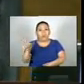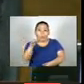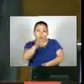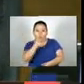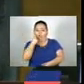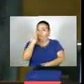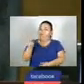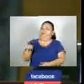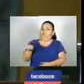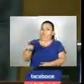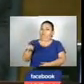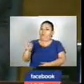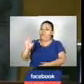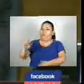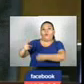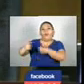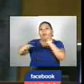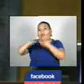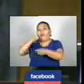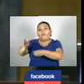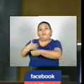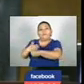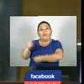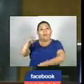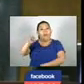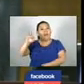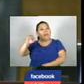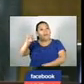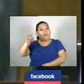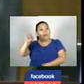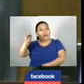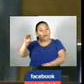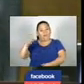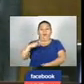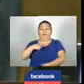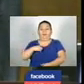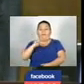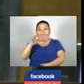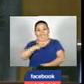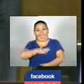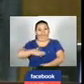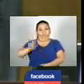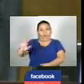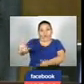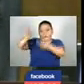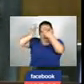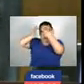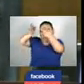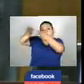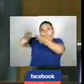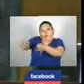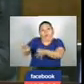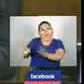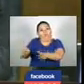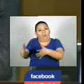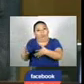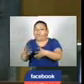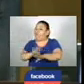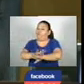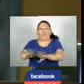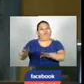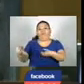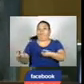escuchar al jefe de fracción, Jaime Guevara, lamento mucho la decisión que ellos tomaron de no